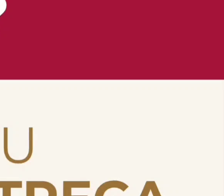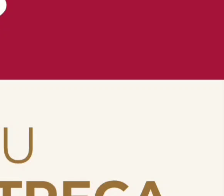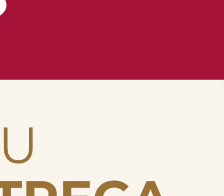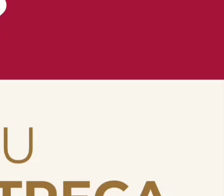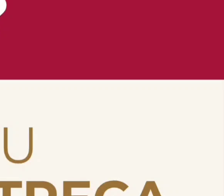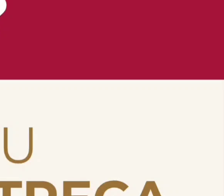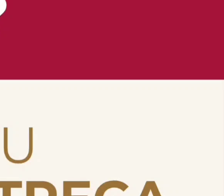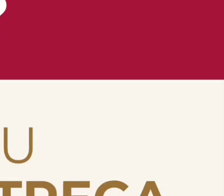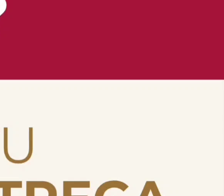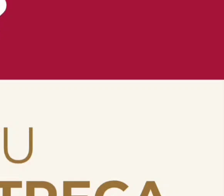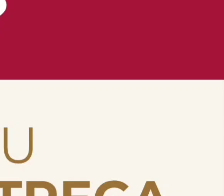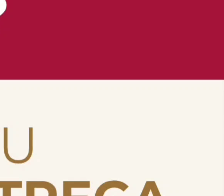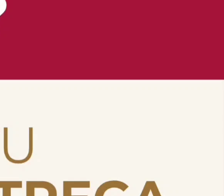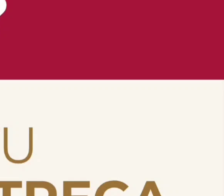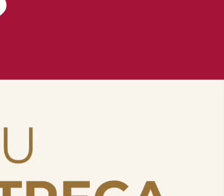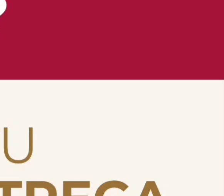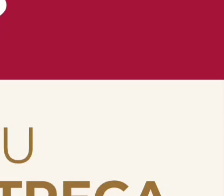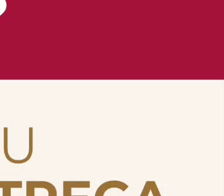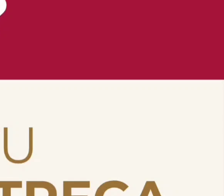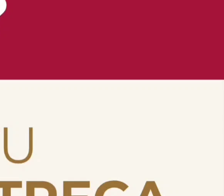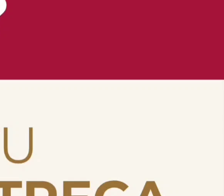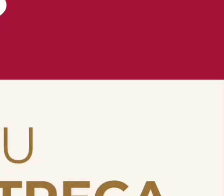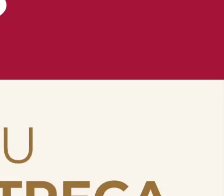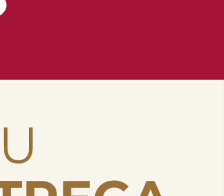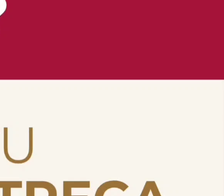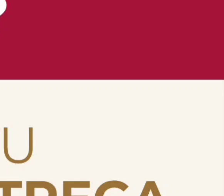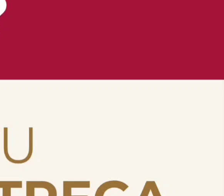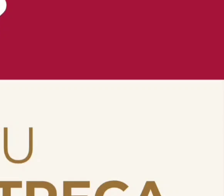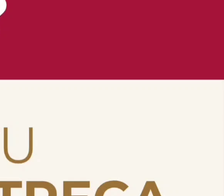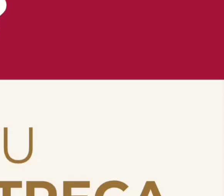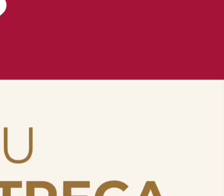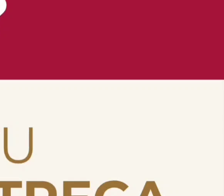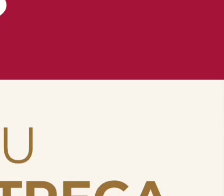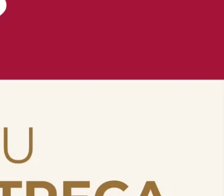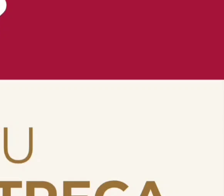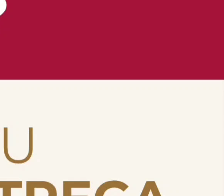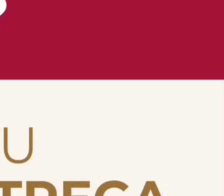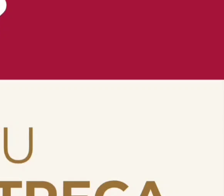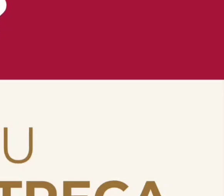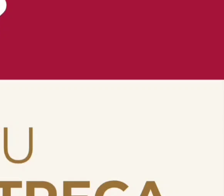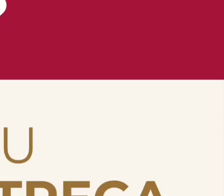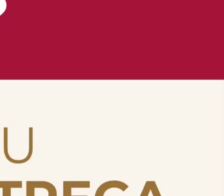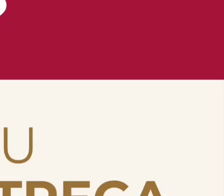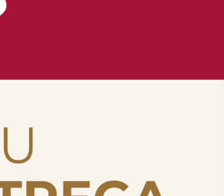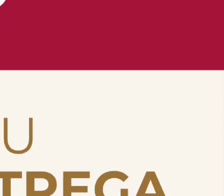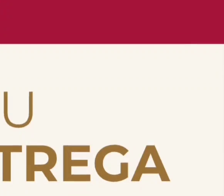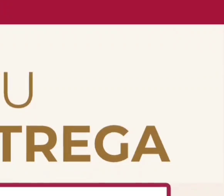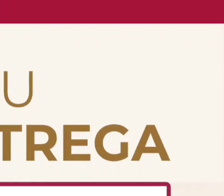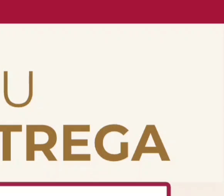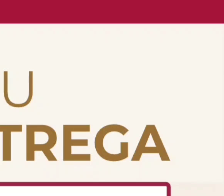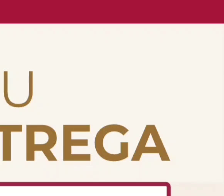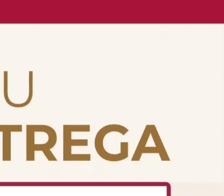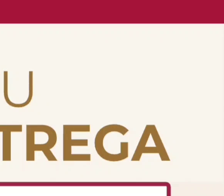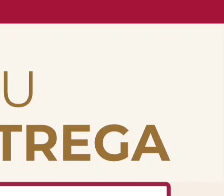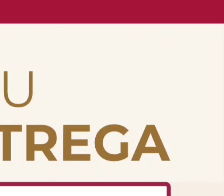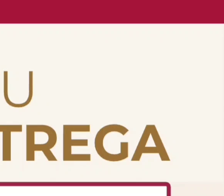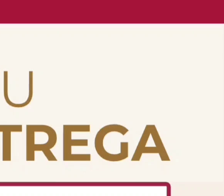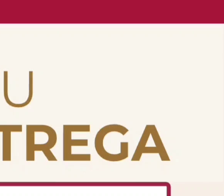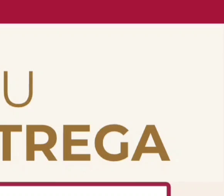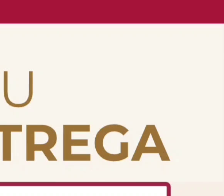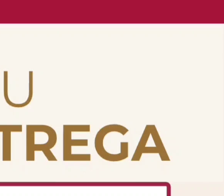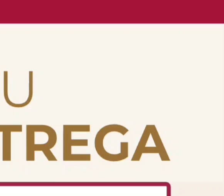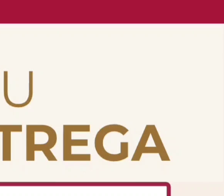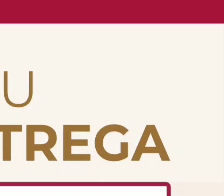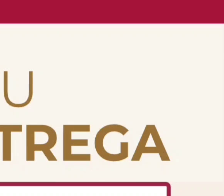CURP, comprobante de domicilio y un número telefónico. Si tú ya hiciste este procedimiento, yo aquí te voy a decir